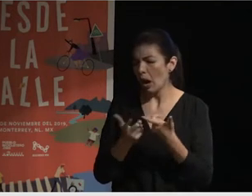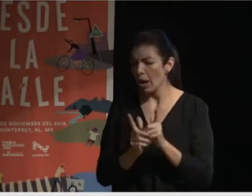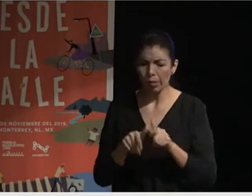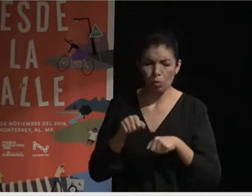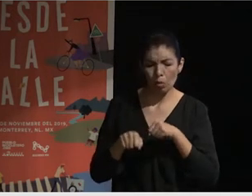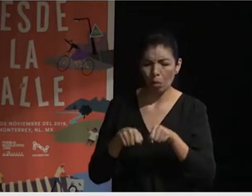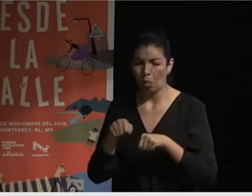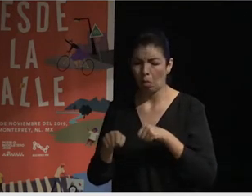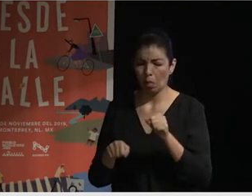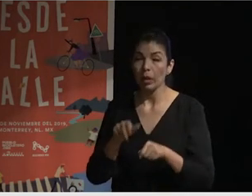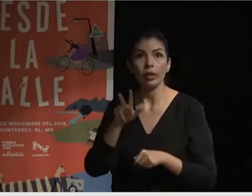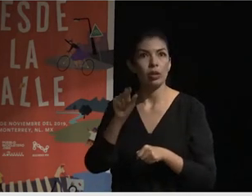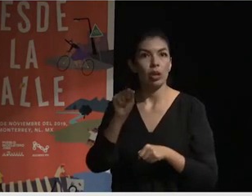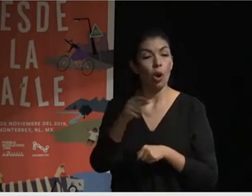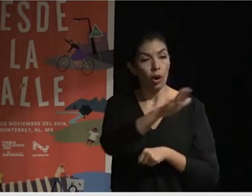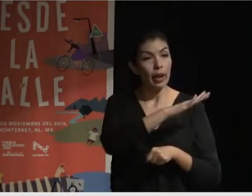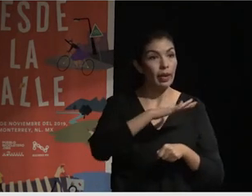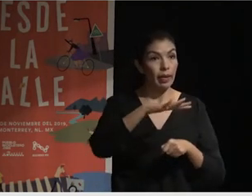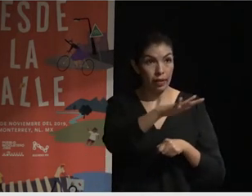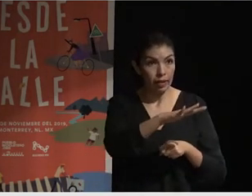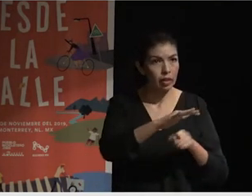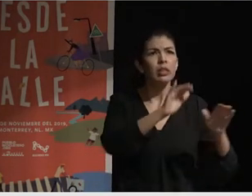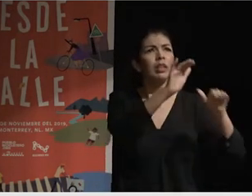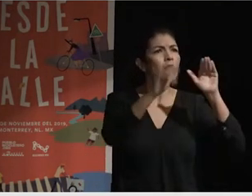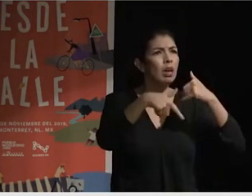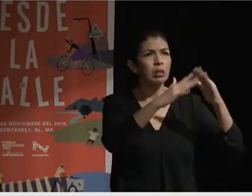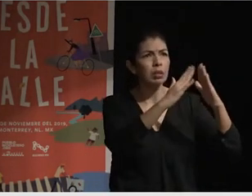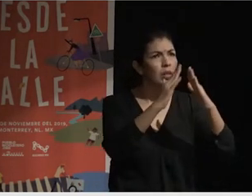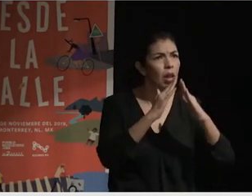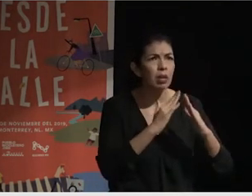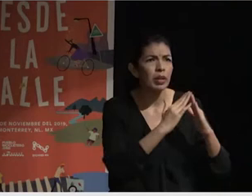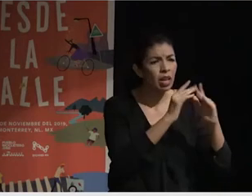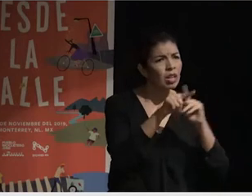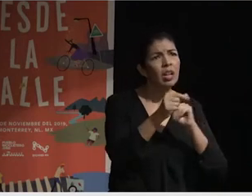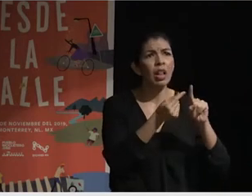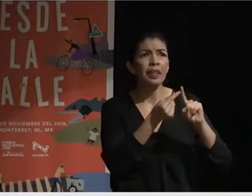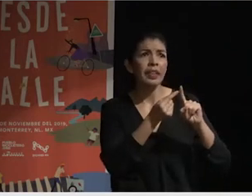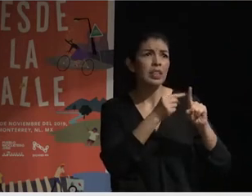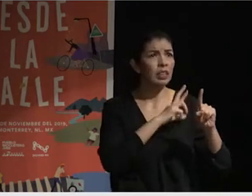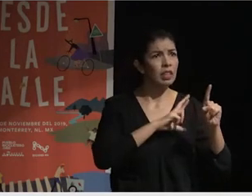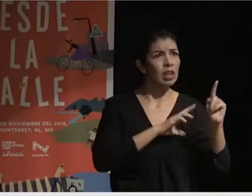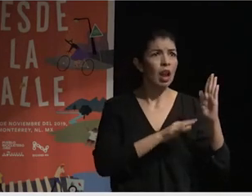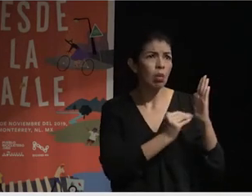¿no? ¿Quién está a punto ya de irse por expulsiones? Entonces, ¿cómo le hacemos entre toda la banda como comunitariamente para rescatar